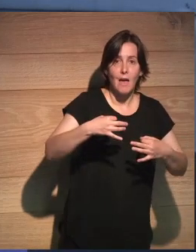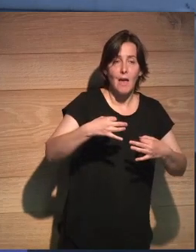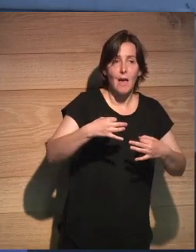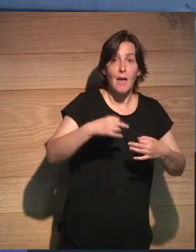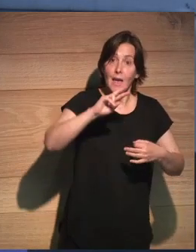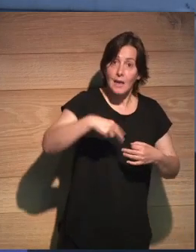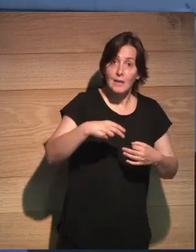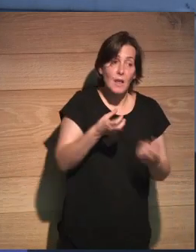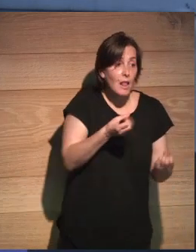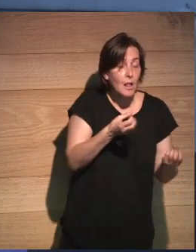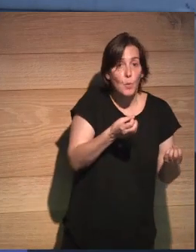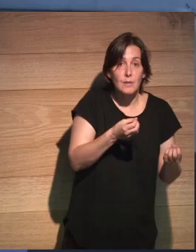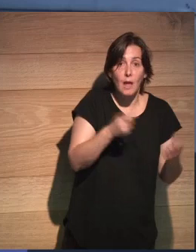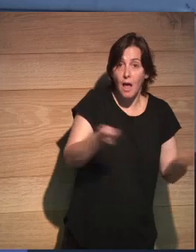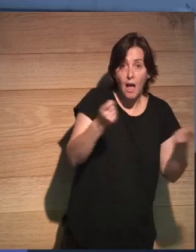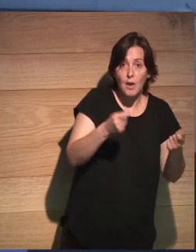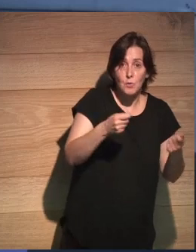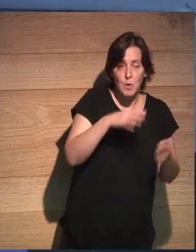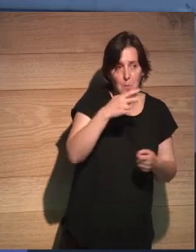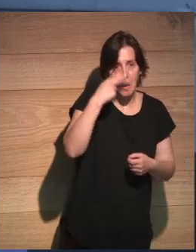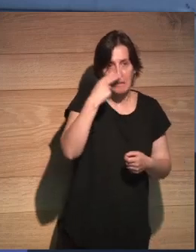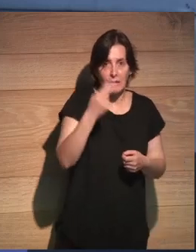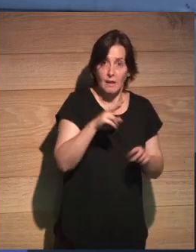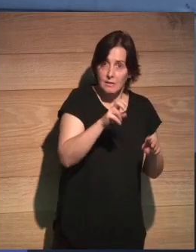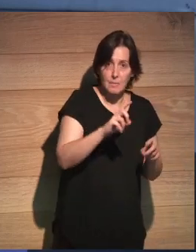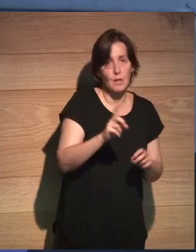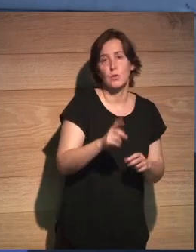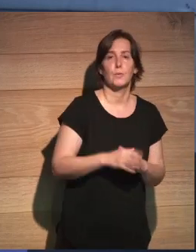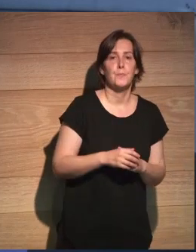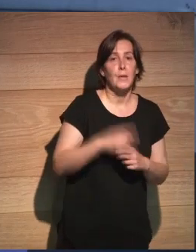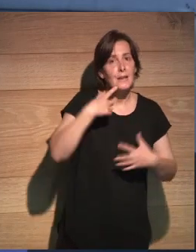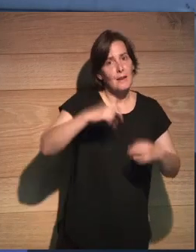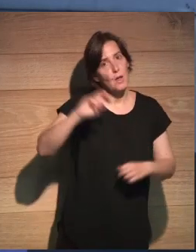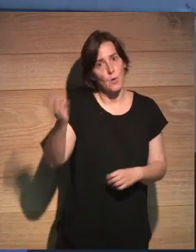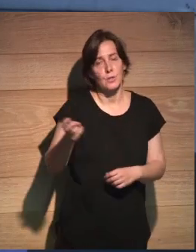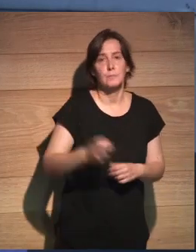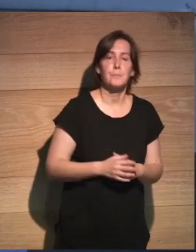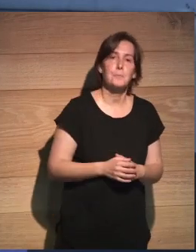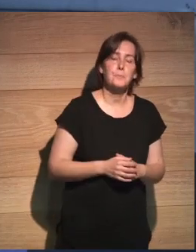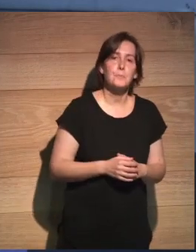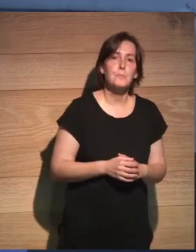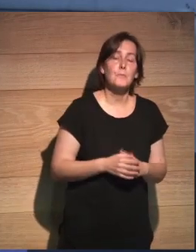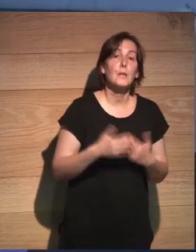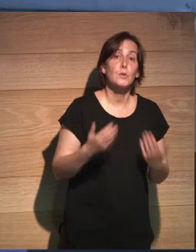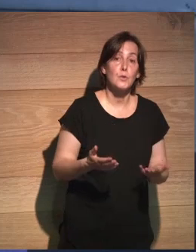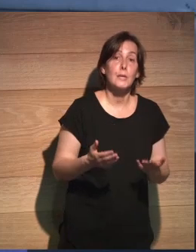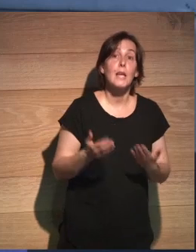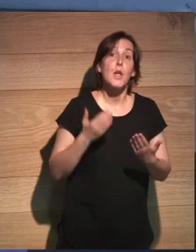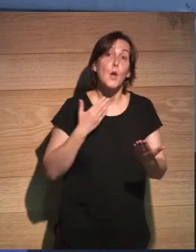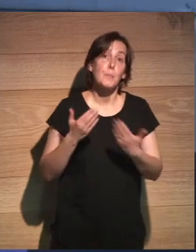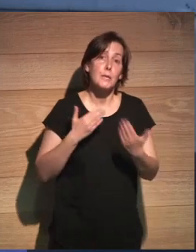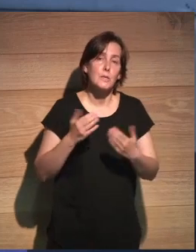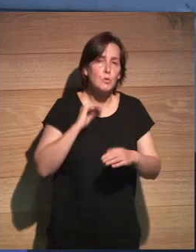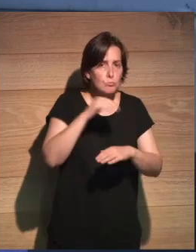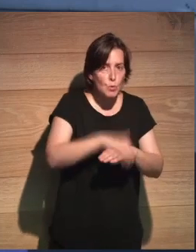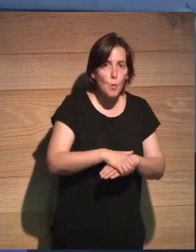un anuncio siempre interesado sobre algún tema en concreto. Y en eso The Conversation creo que cumple